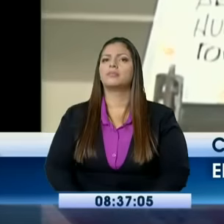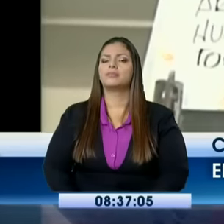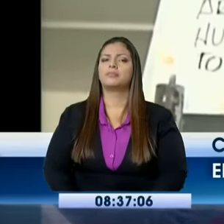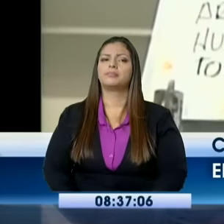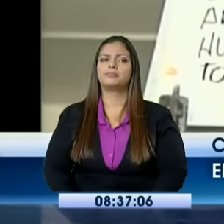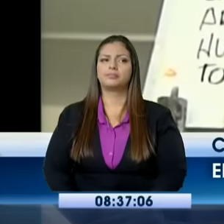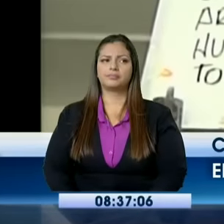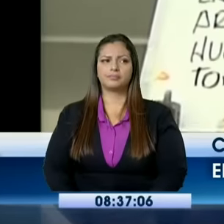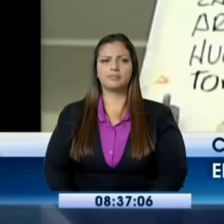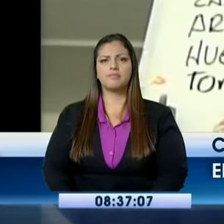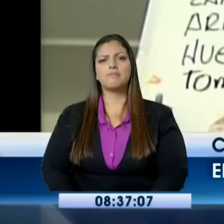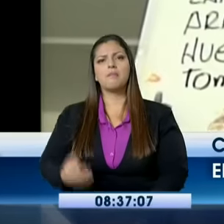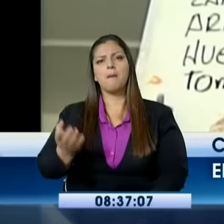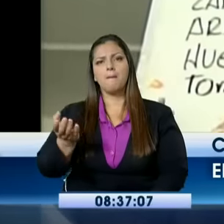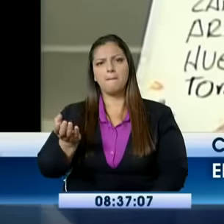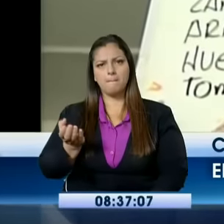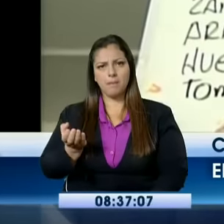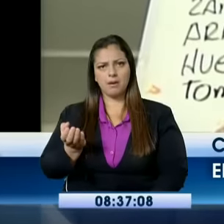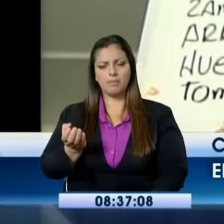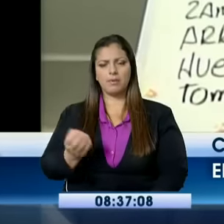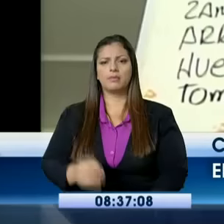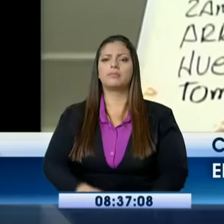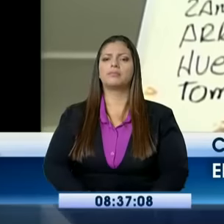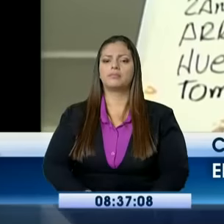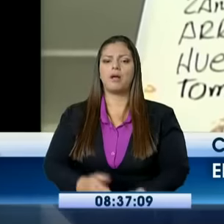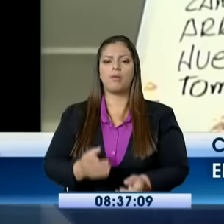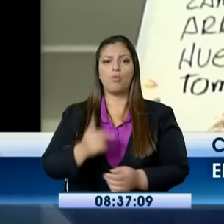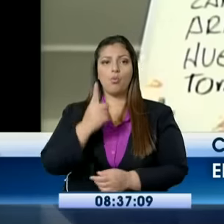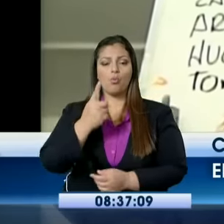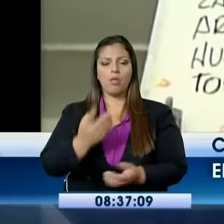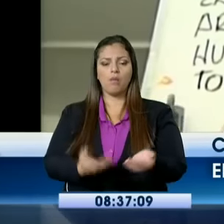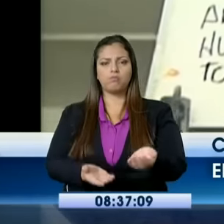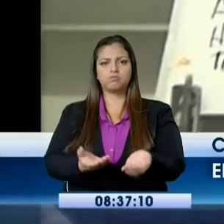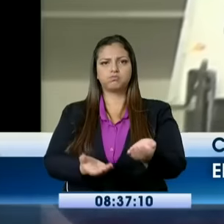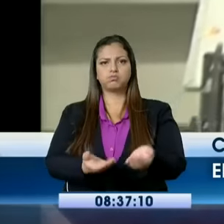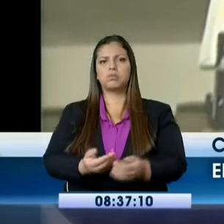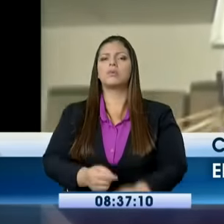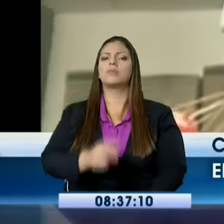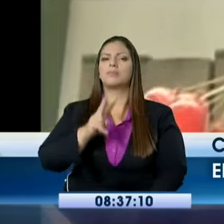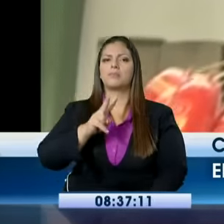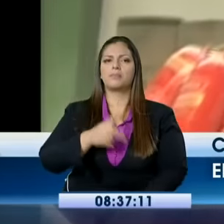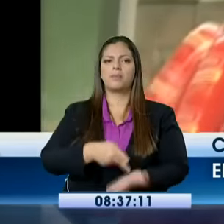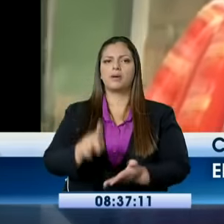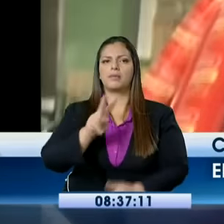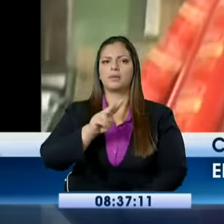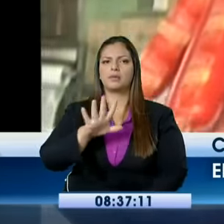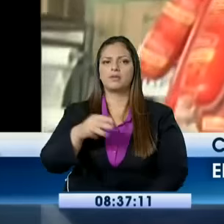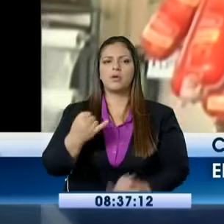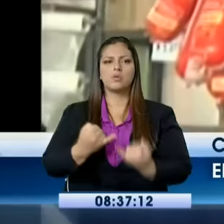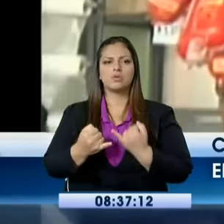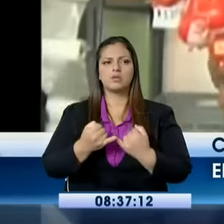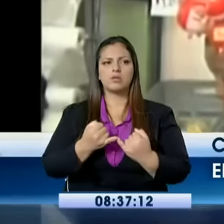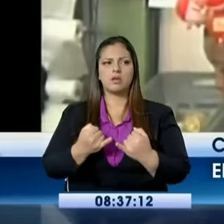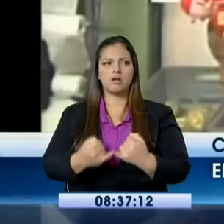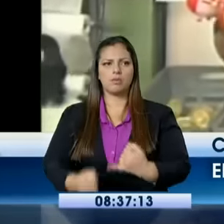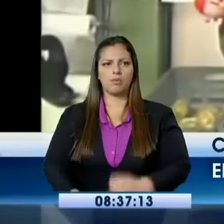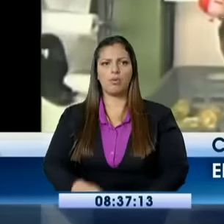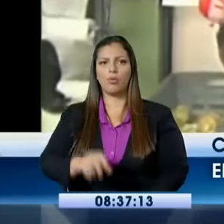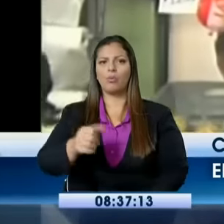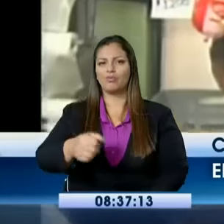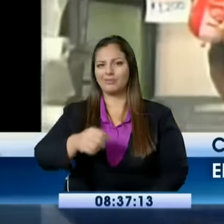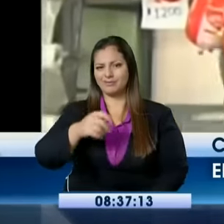son papachola por libra 25. Por libra, sí. Por libra, perfecto. Y lo relacionado a embutidos, ¿cuál es el costo de los